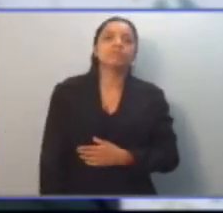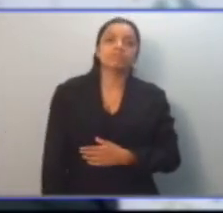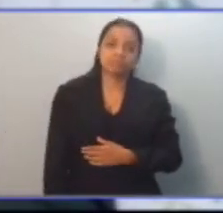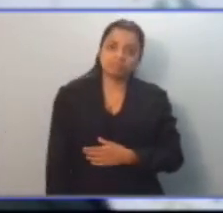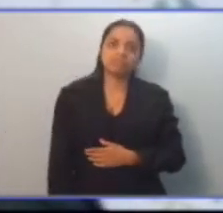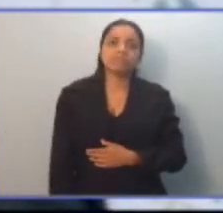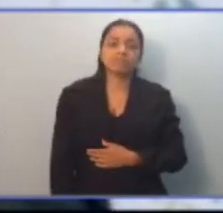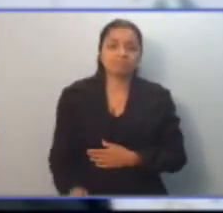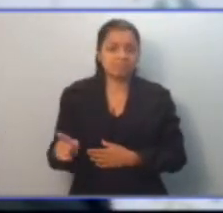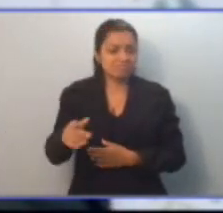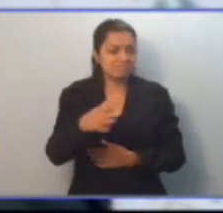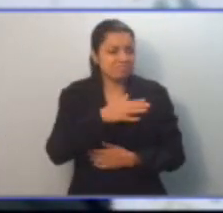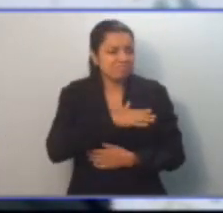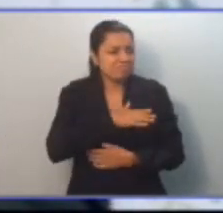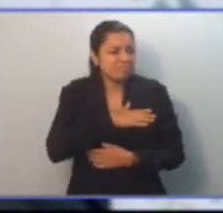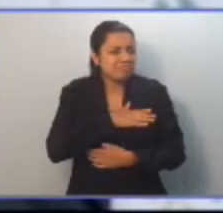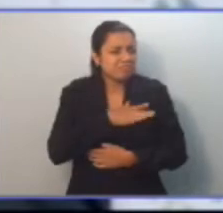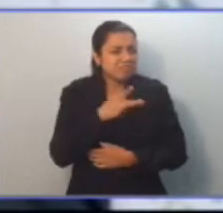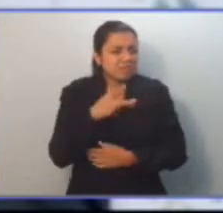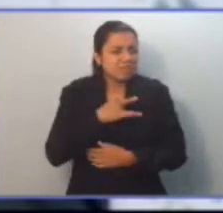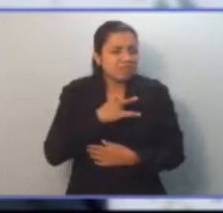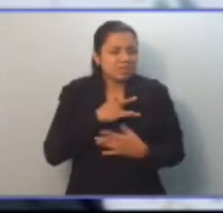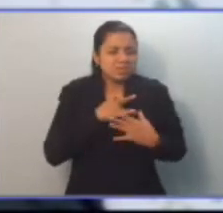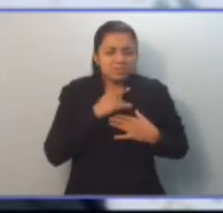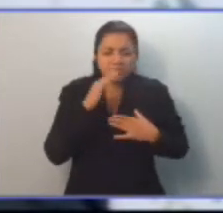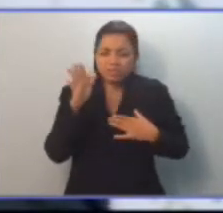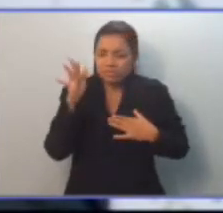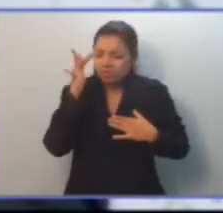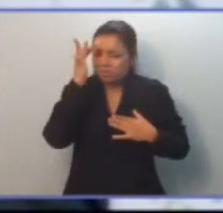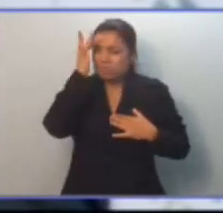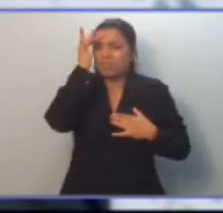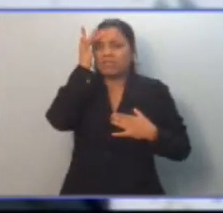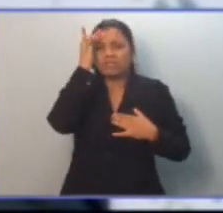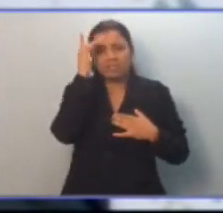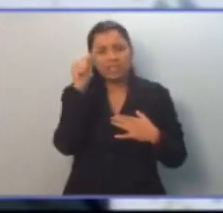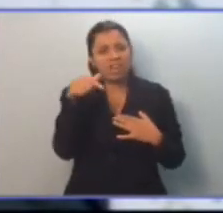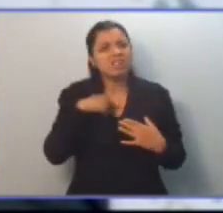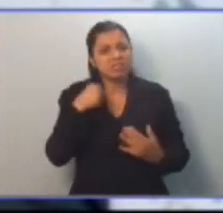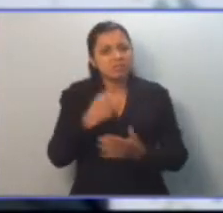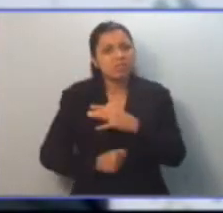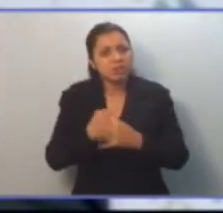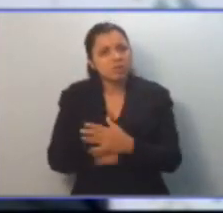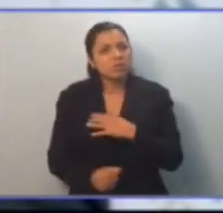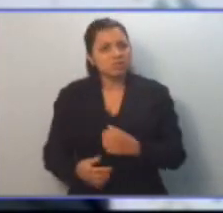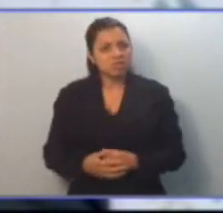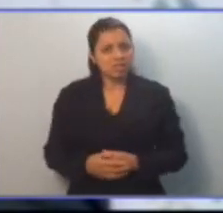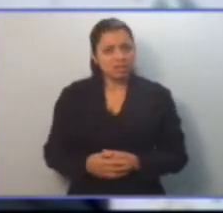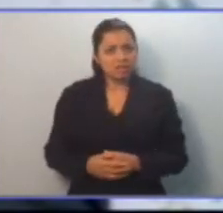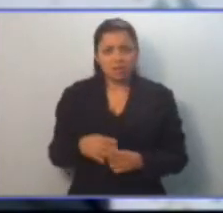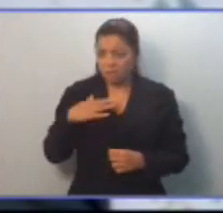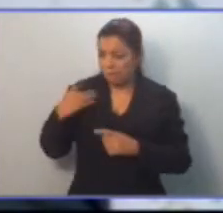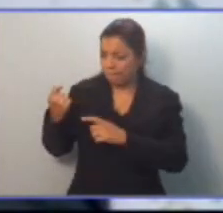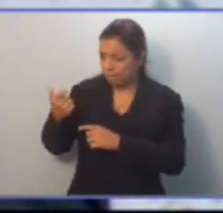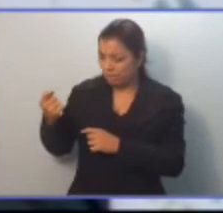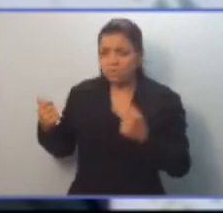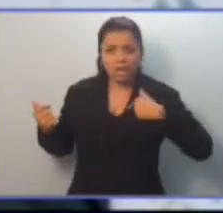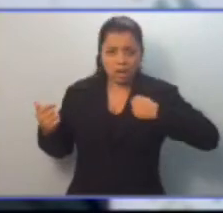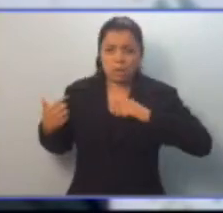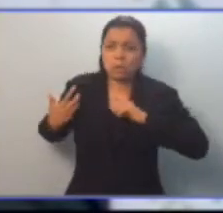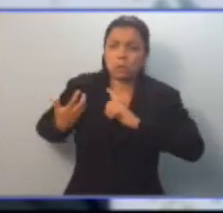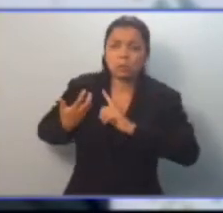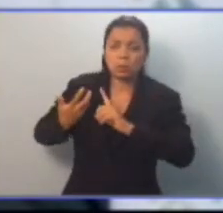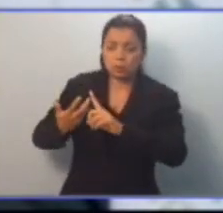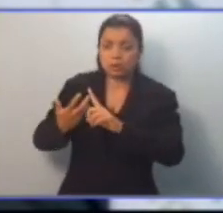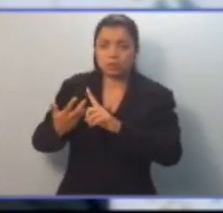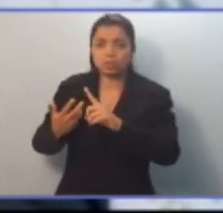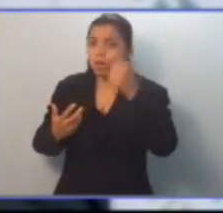Eso me quedó grabado en el corazón y en la mente. Y ese es mi afán, esa es mi lucha, ese es mi deseo de participar